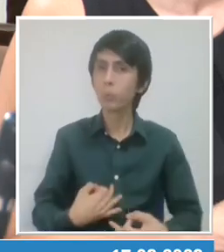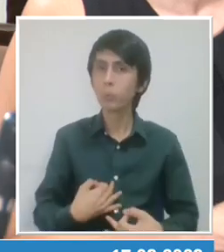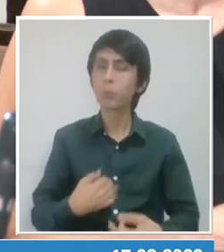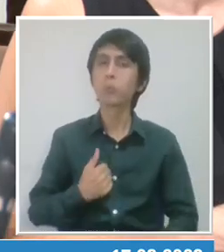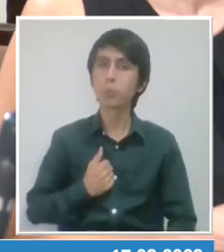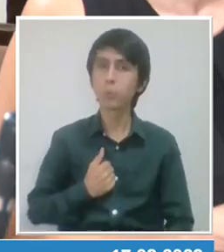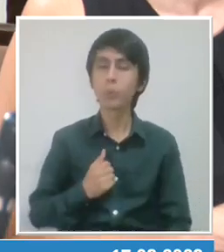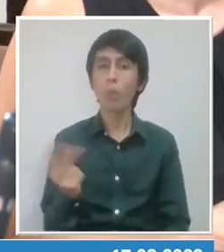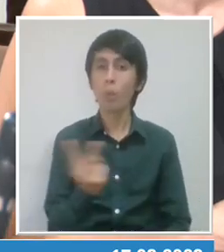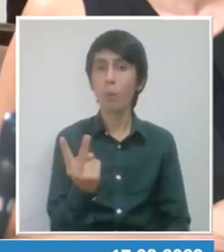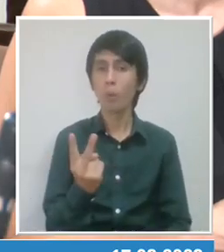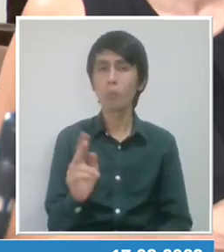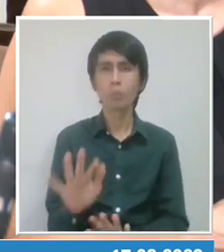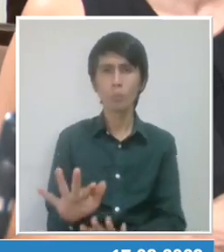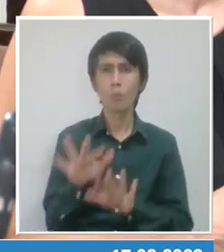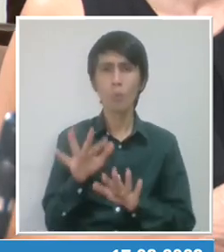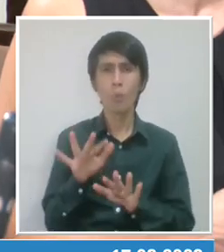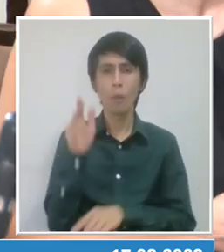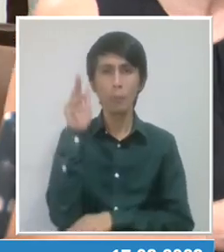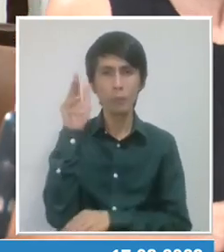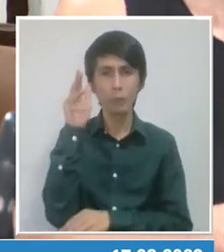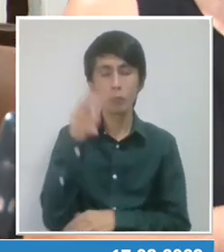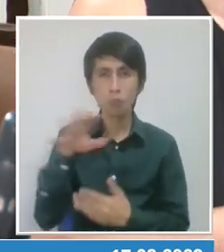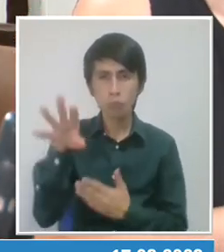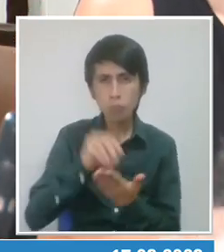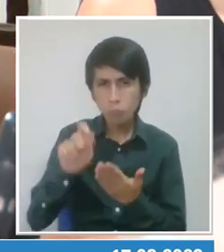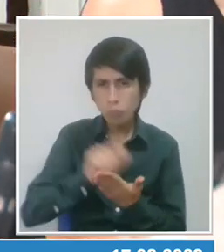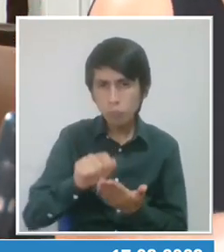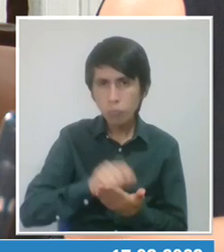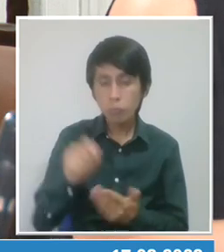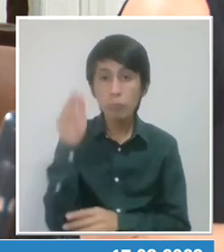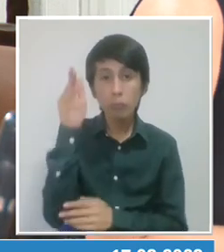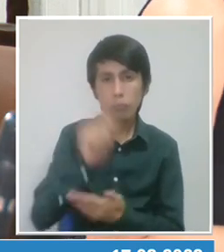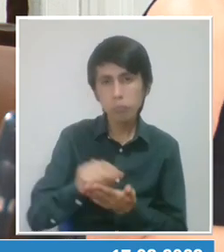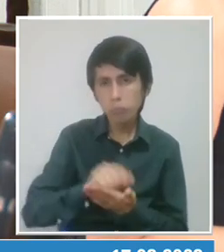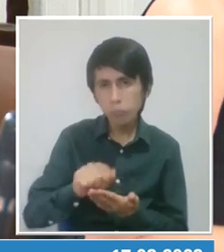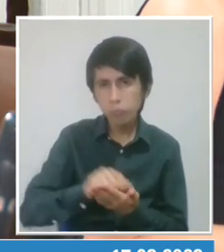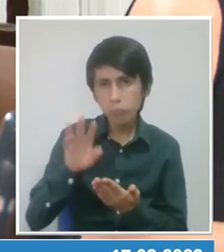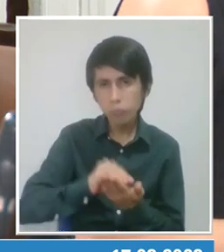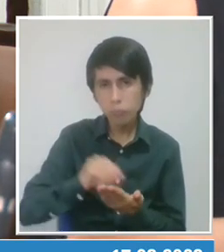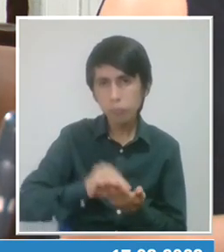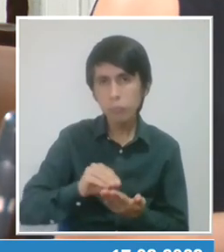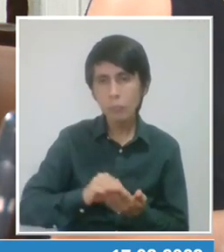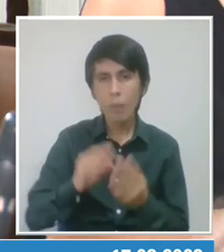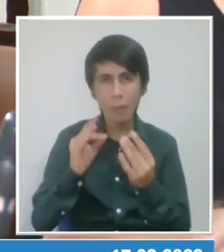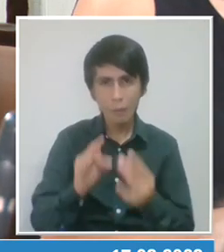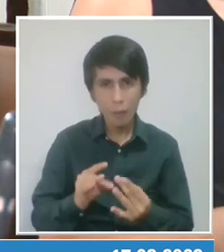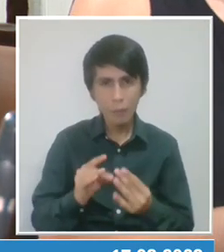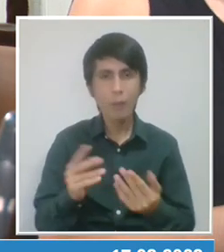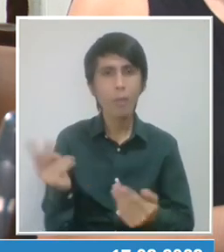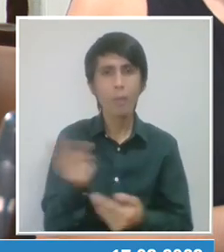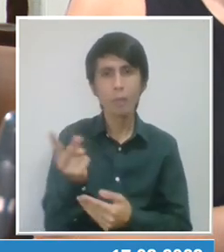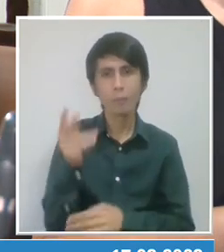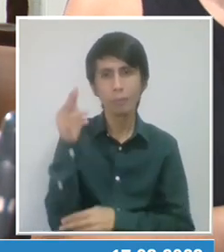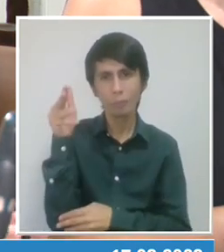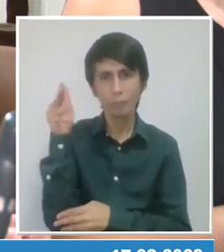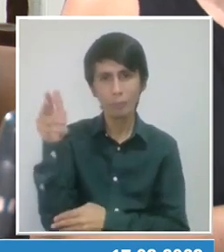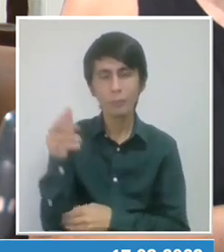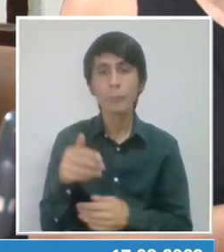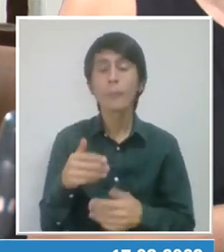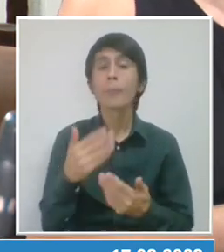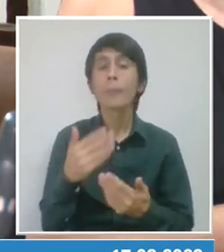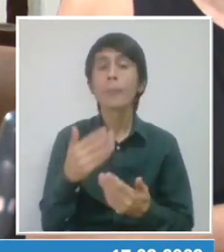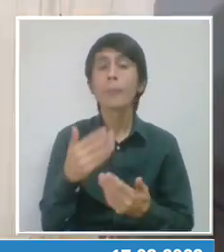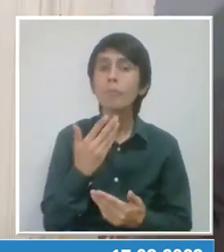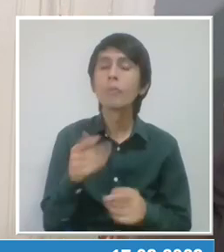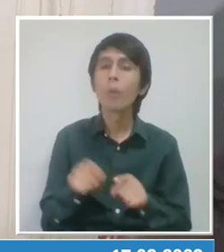2 magníficas exposiciones, hemos tomado nota muy detallada de ambas de ambas intervenciones y, por supuesto, las recibimos.